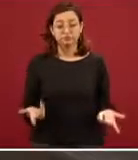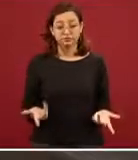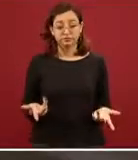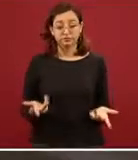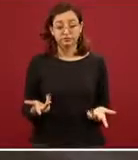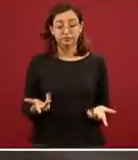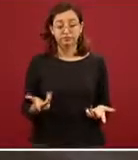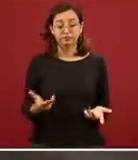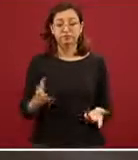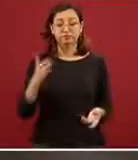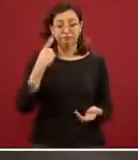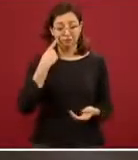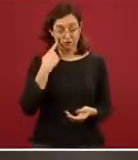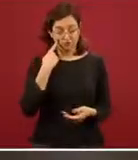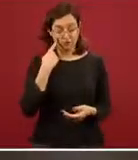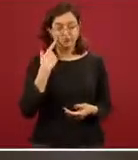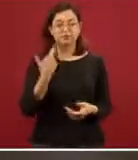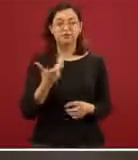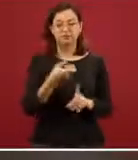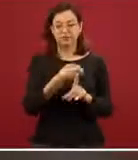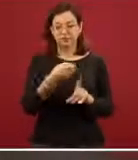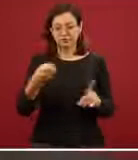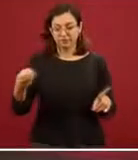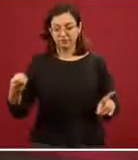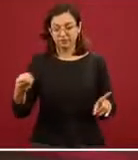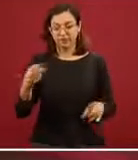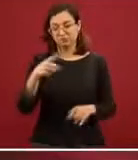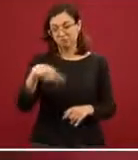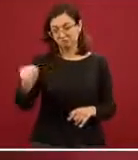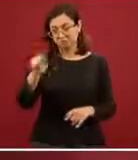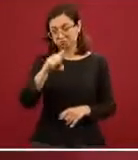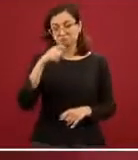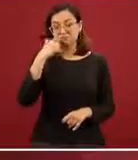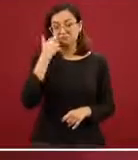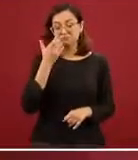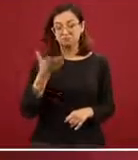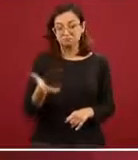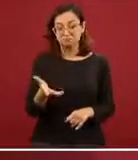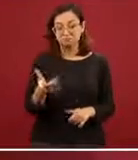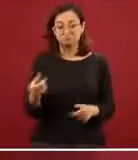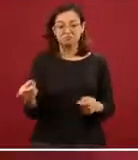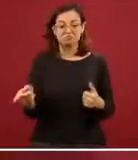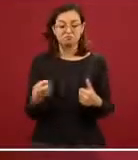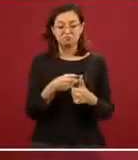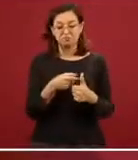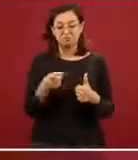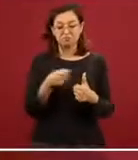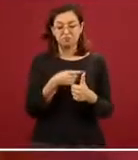parece, vamos primero, que nos va